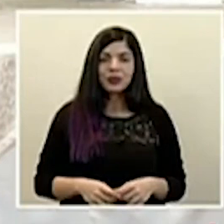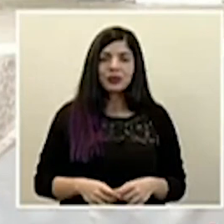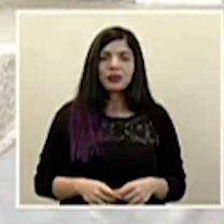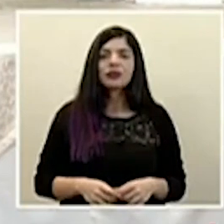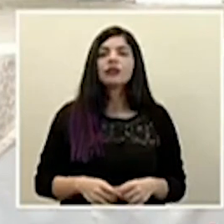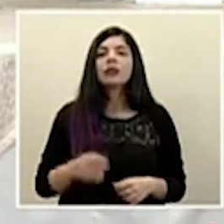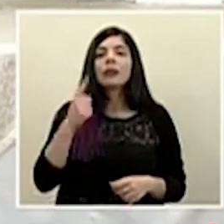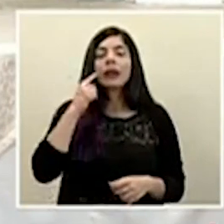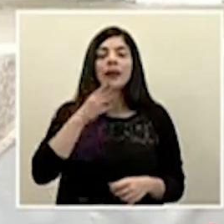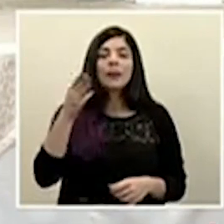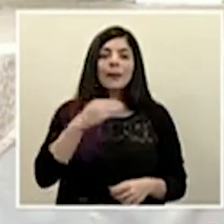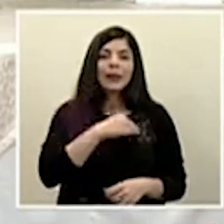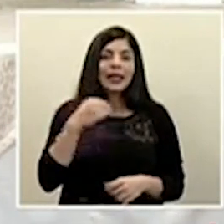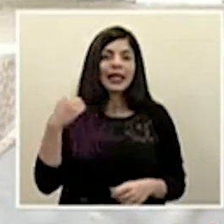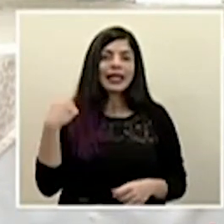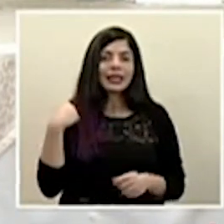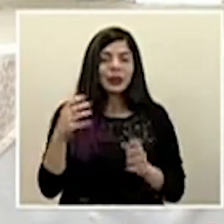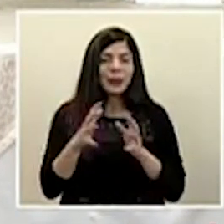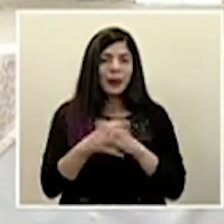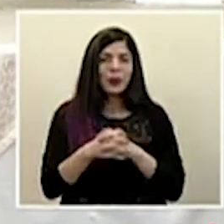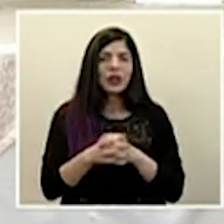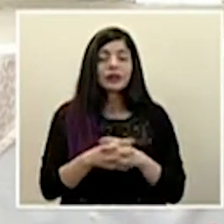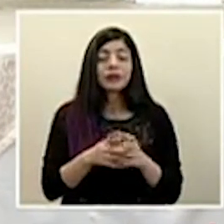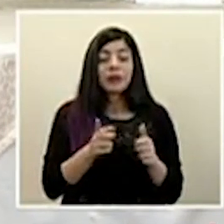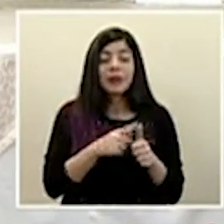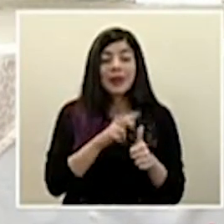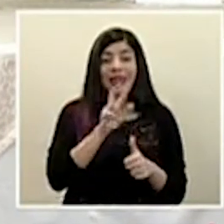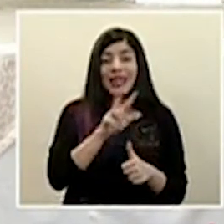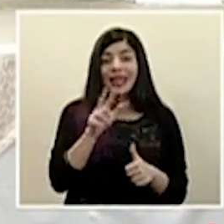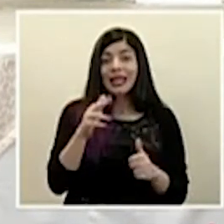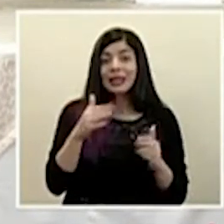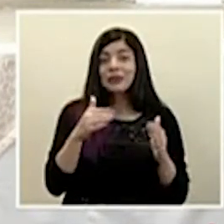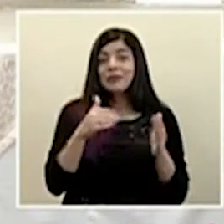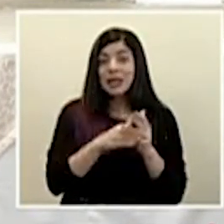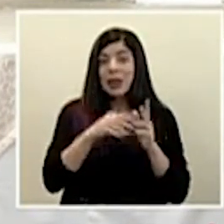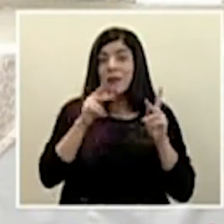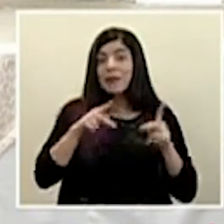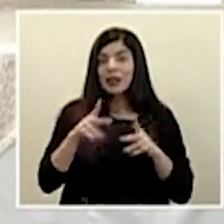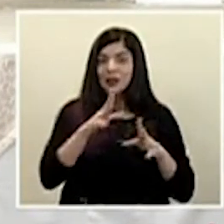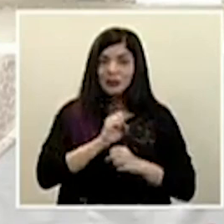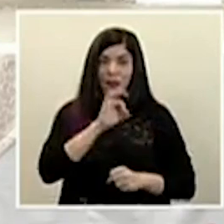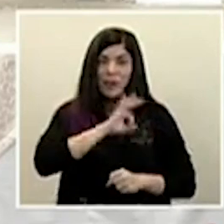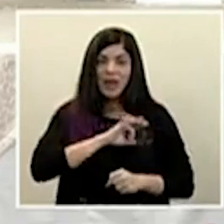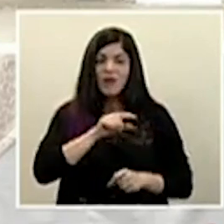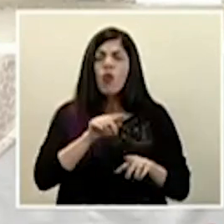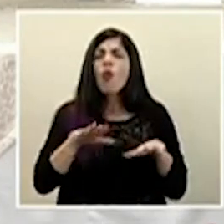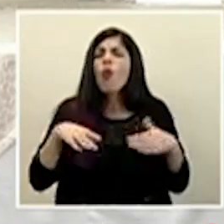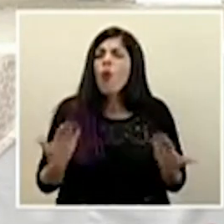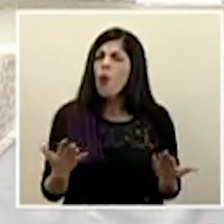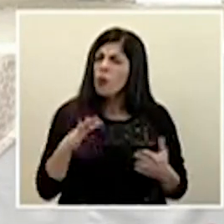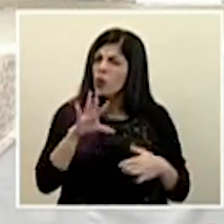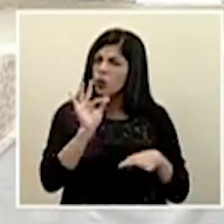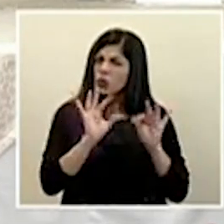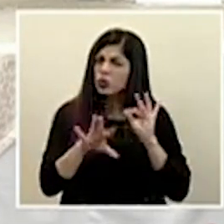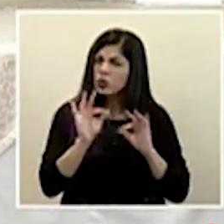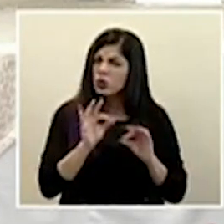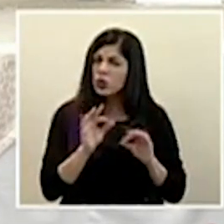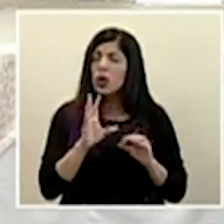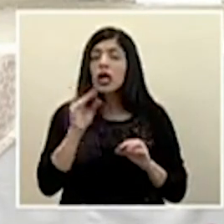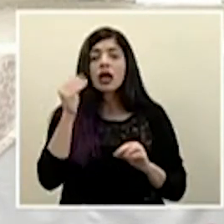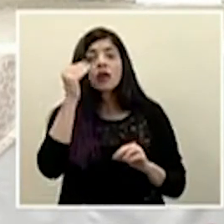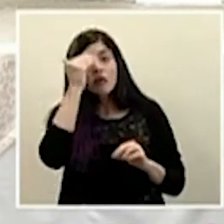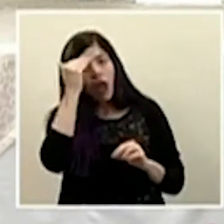Para el ministro Bermúdez, los primeros 33 mil beneficiarios, ¿cómo fueron seleccionados? Y sabemos que